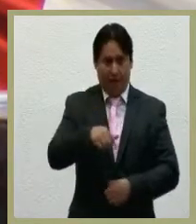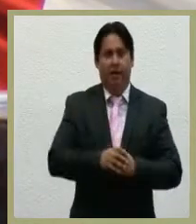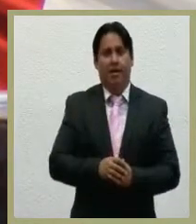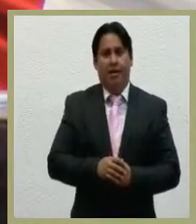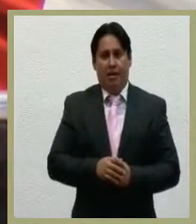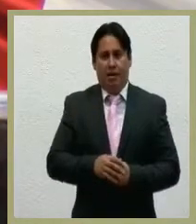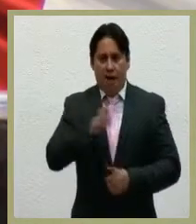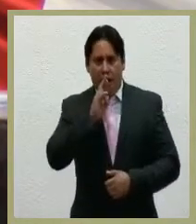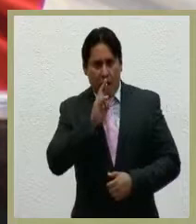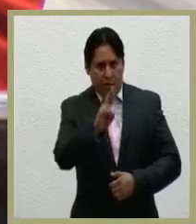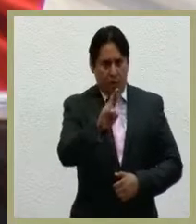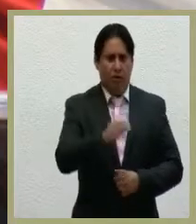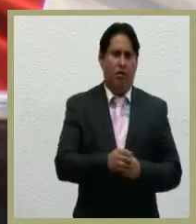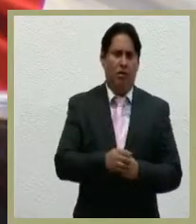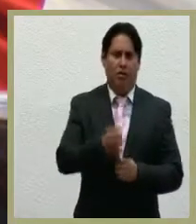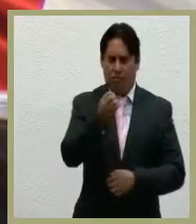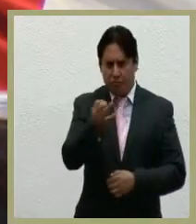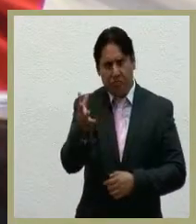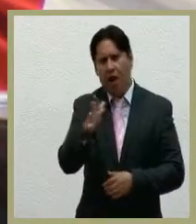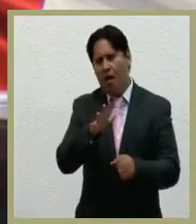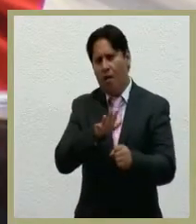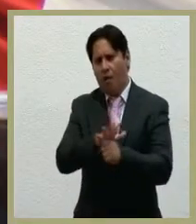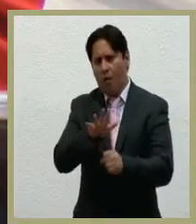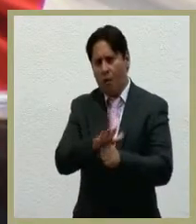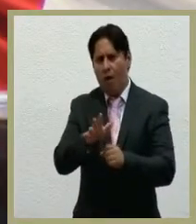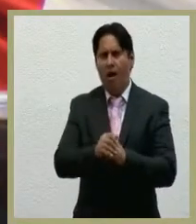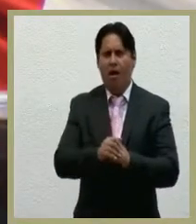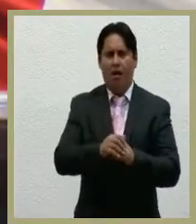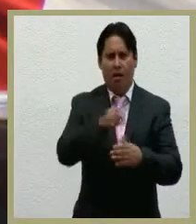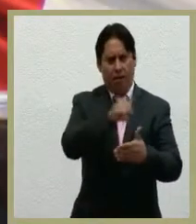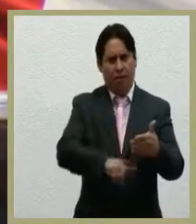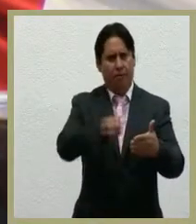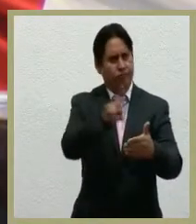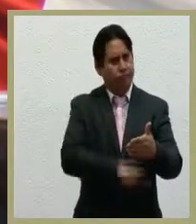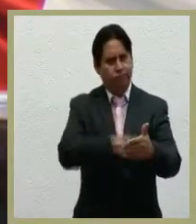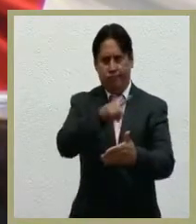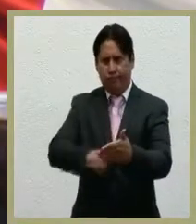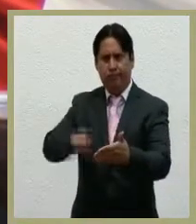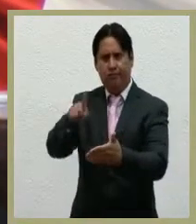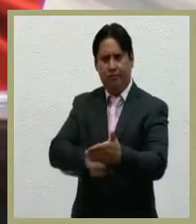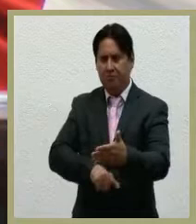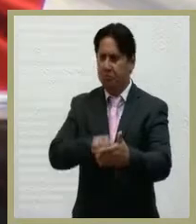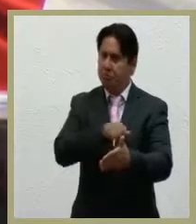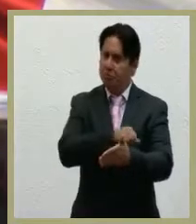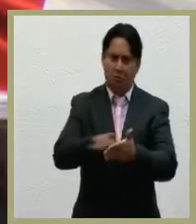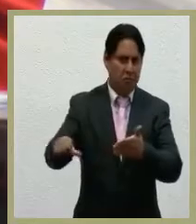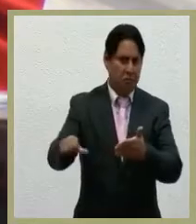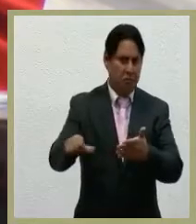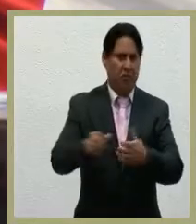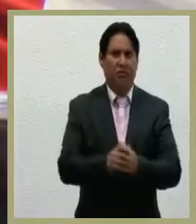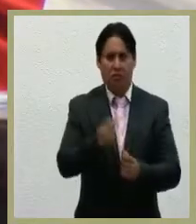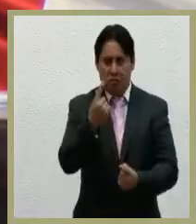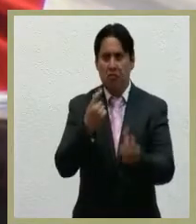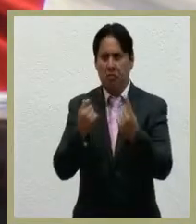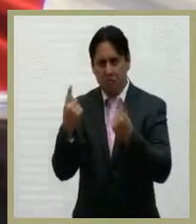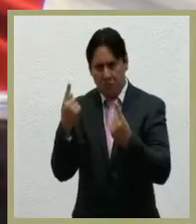emitió resoluciones mediante las cuales declaró la invalidez o la nulidad de la elección de integrantes de los